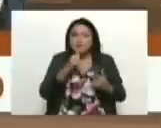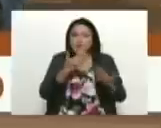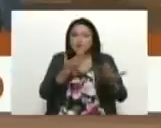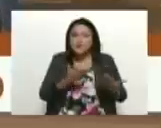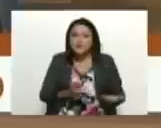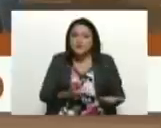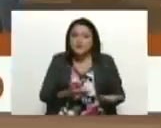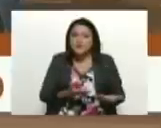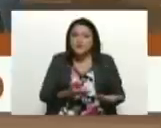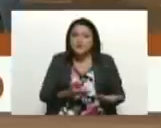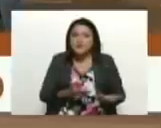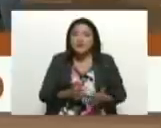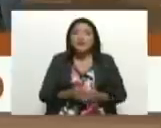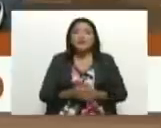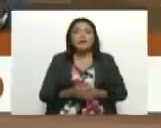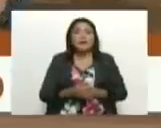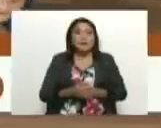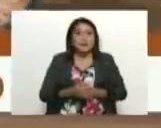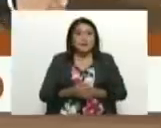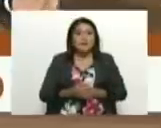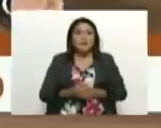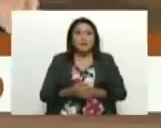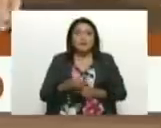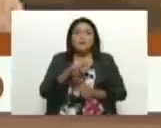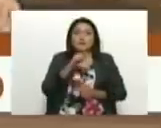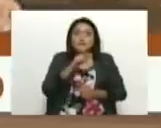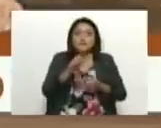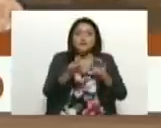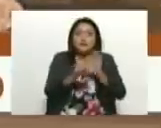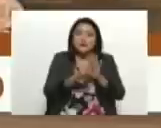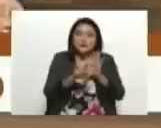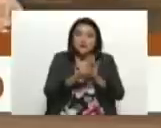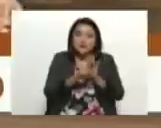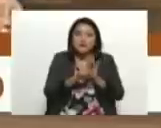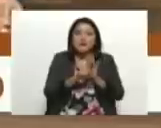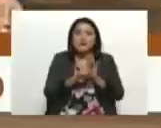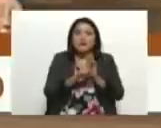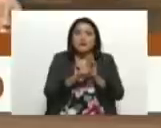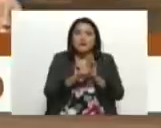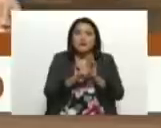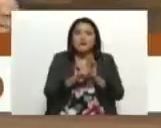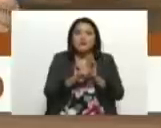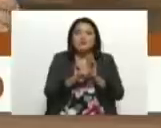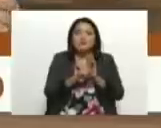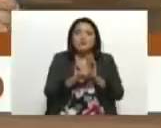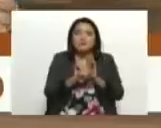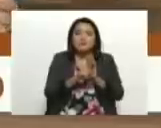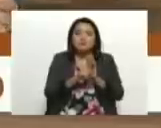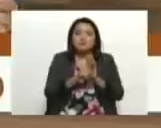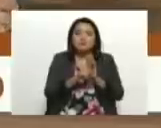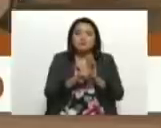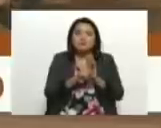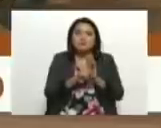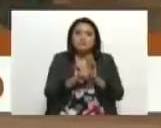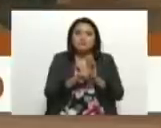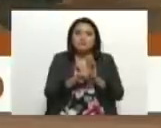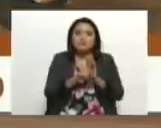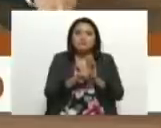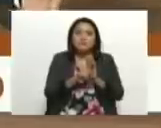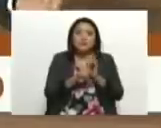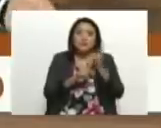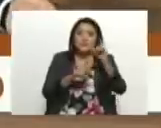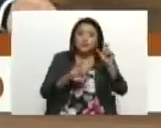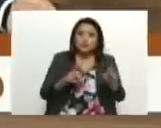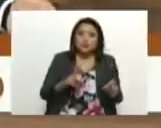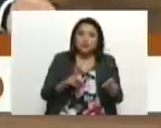Y esta ley también va a acabar con otra cosa que ocurría, y uno tiene que decirlo, que a veces a una persona se le